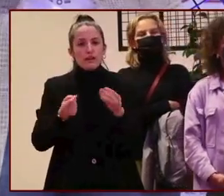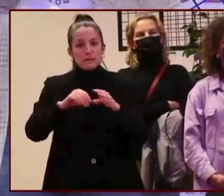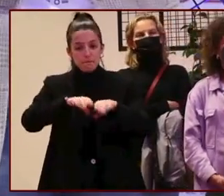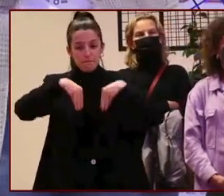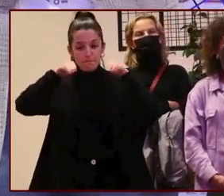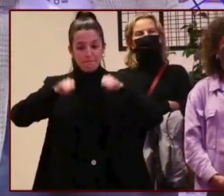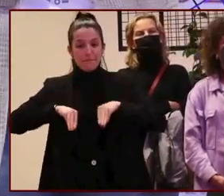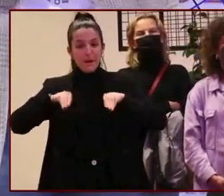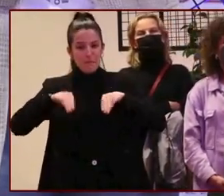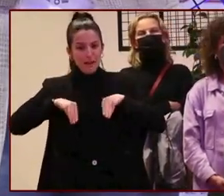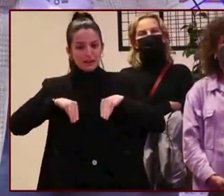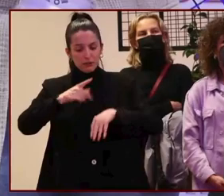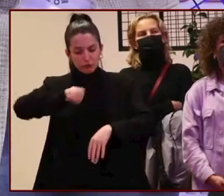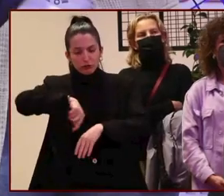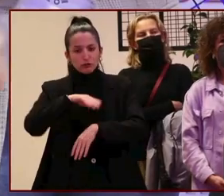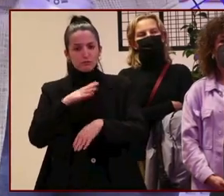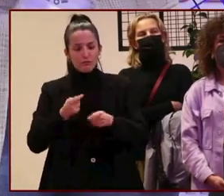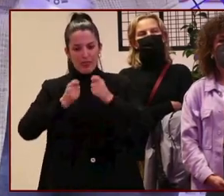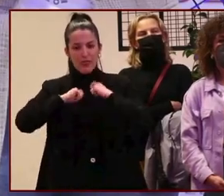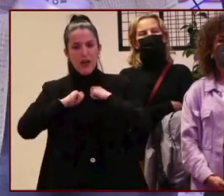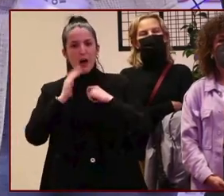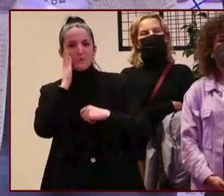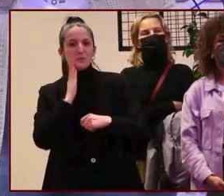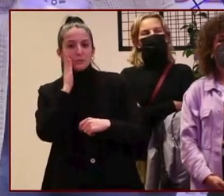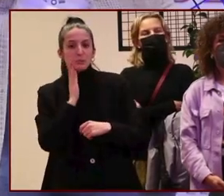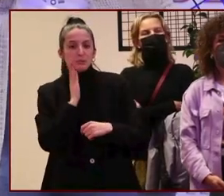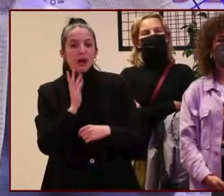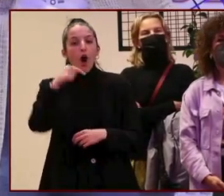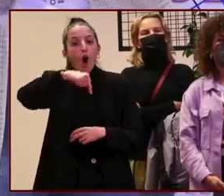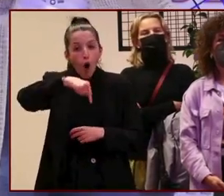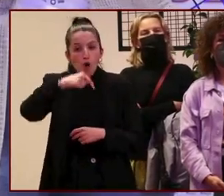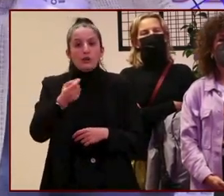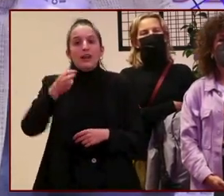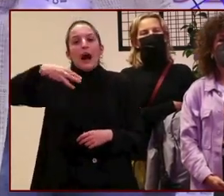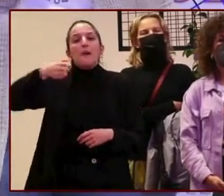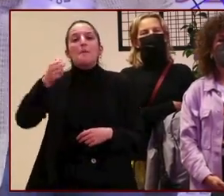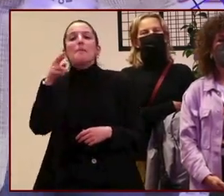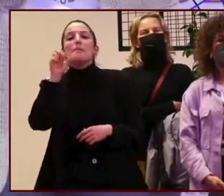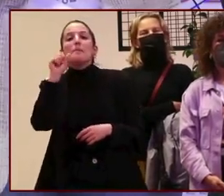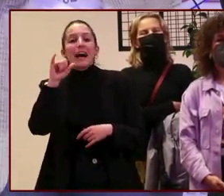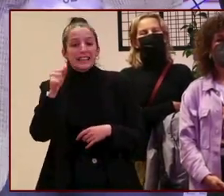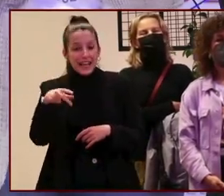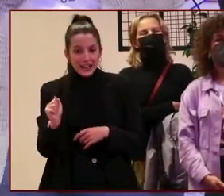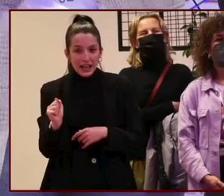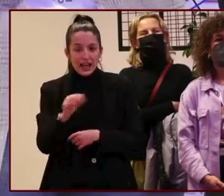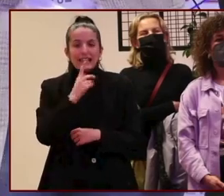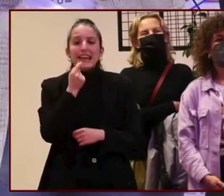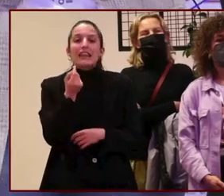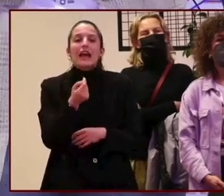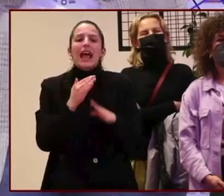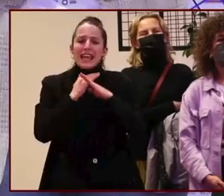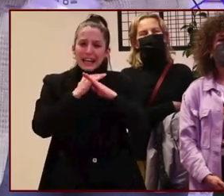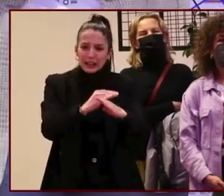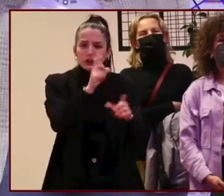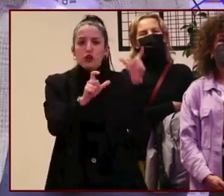que nos acumularon igual que ose mariana y ascend o una mujeres que